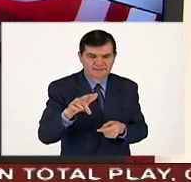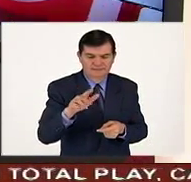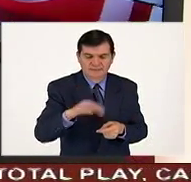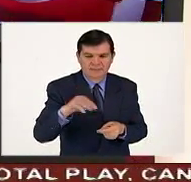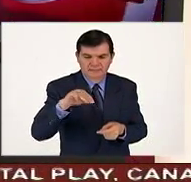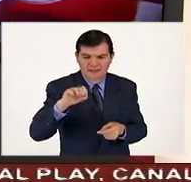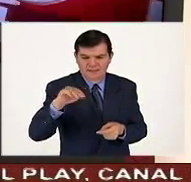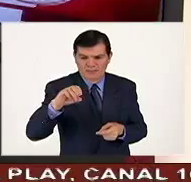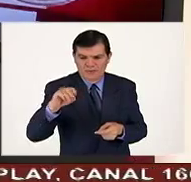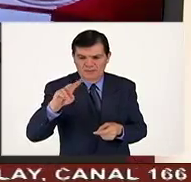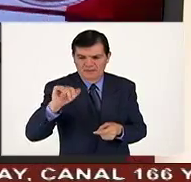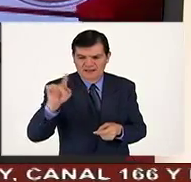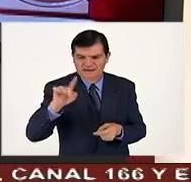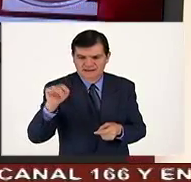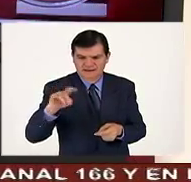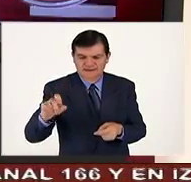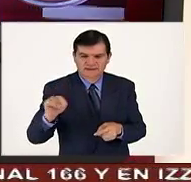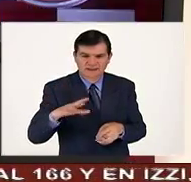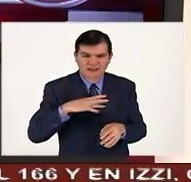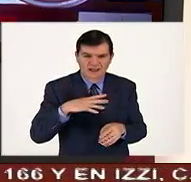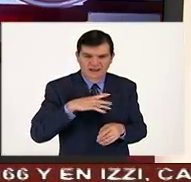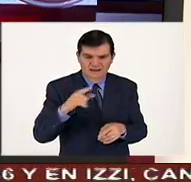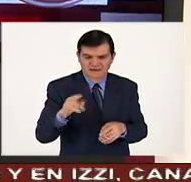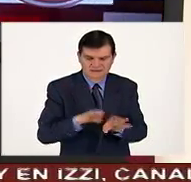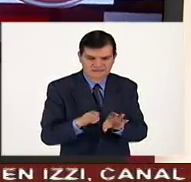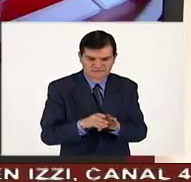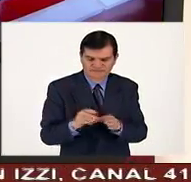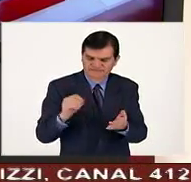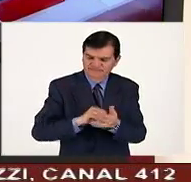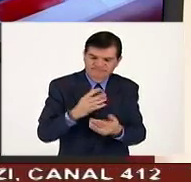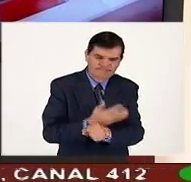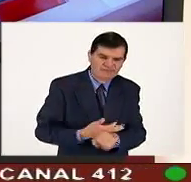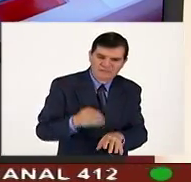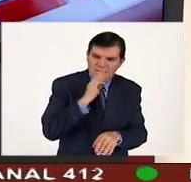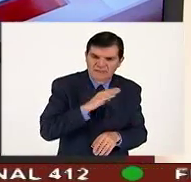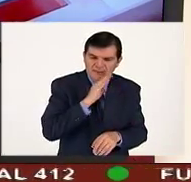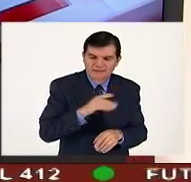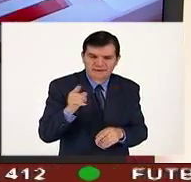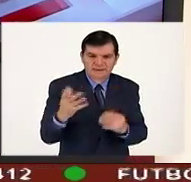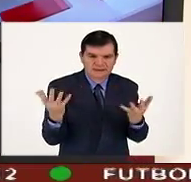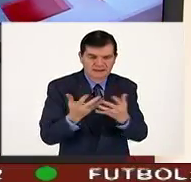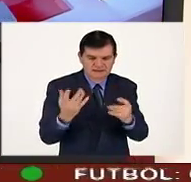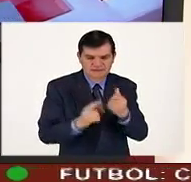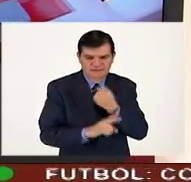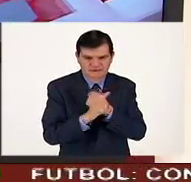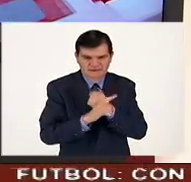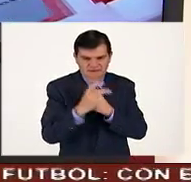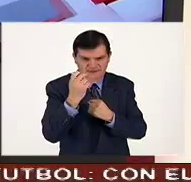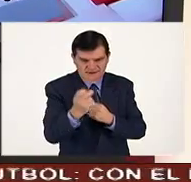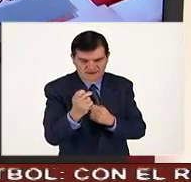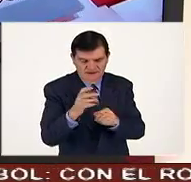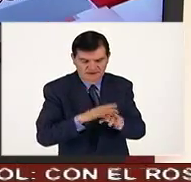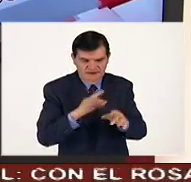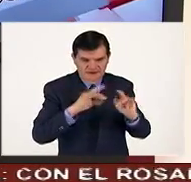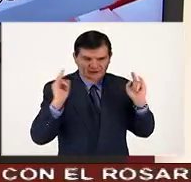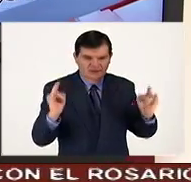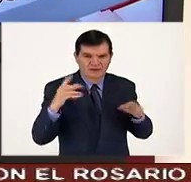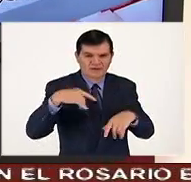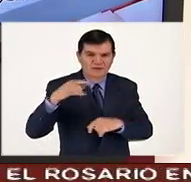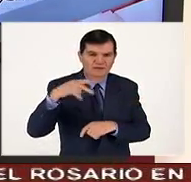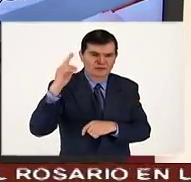de Memo Vázquez, fue completamente timorato. Así que bueno, esto fue lo que complicó y esto es lo que sucedió en la cancha de CU.